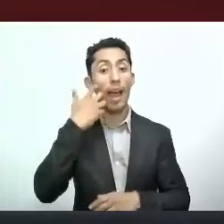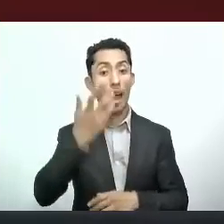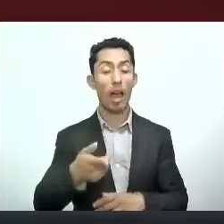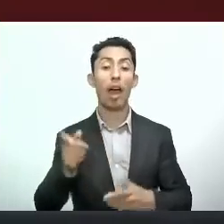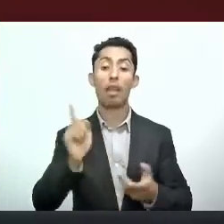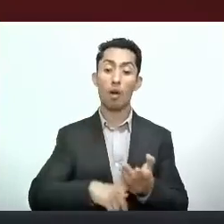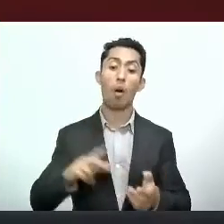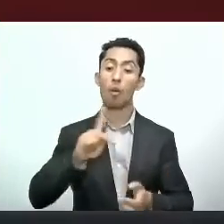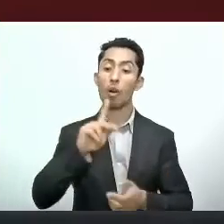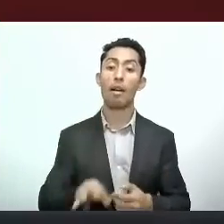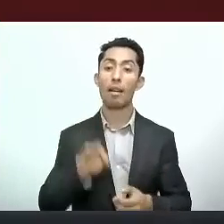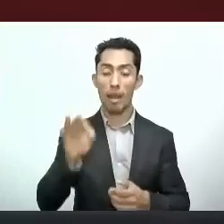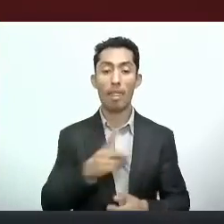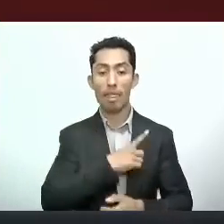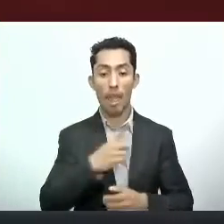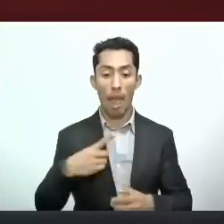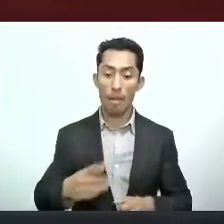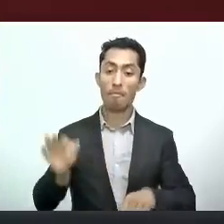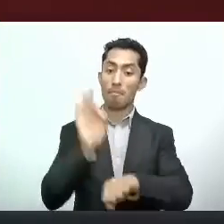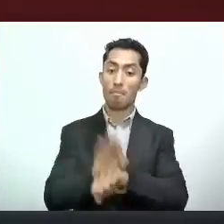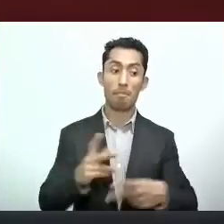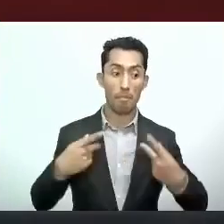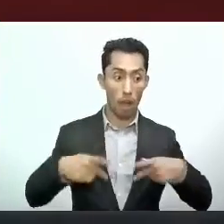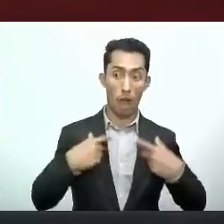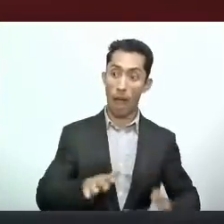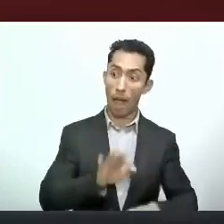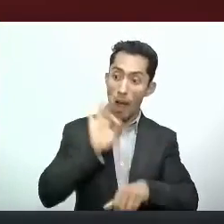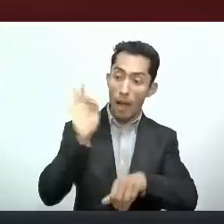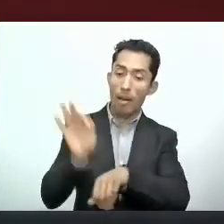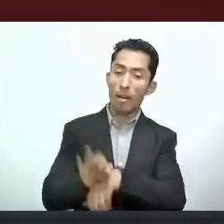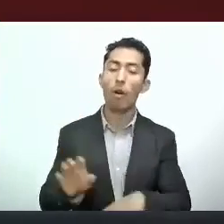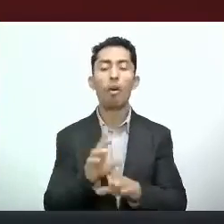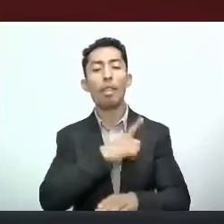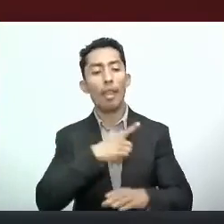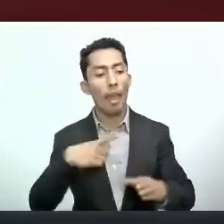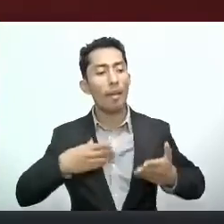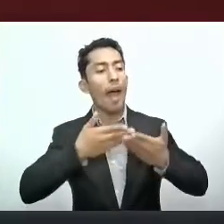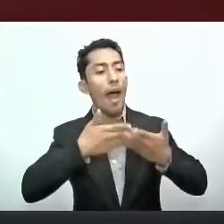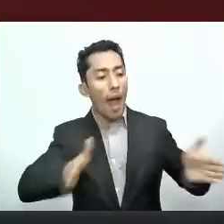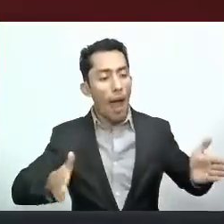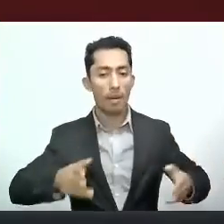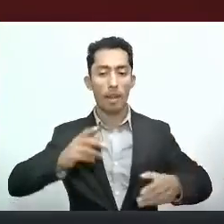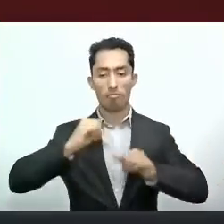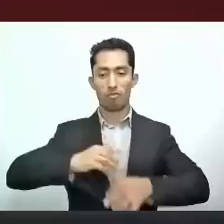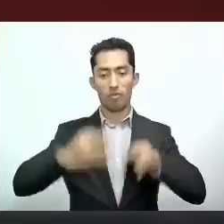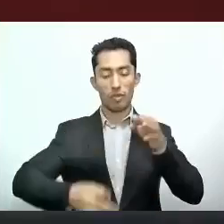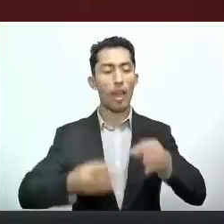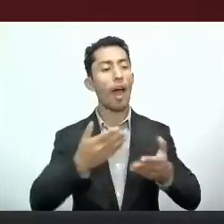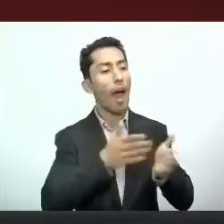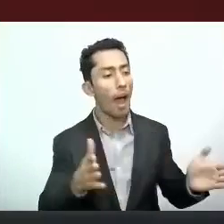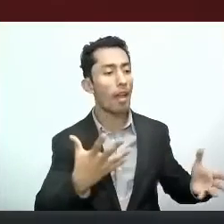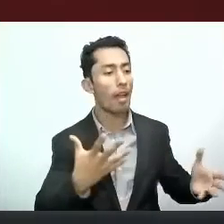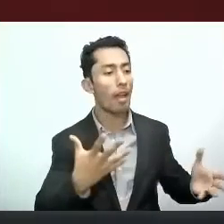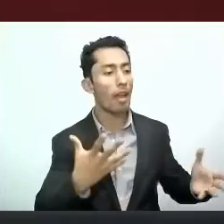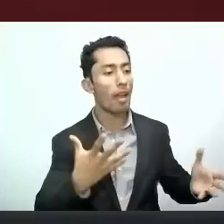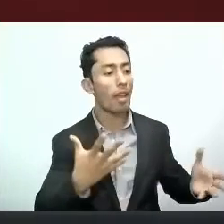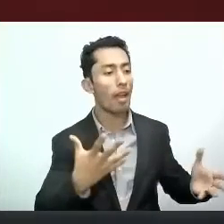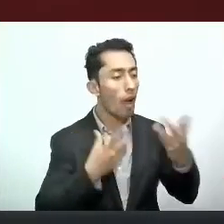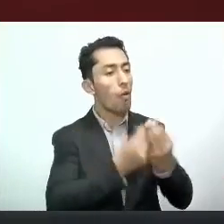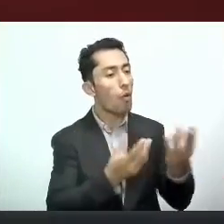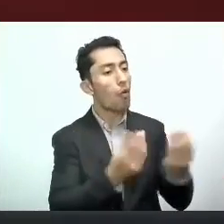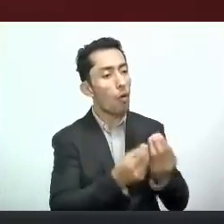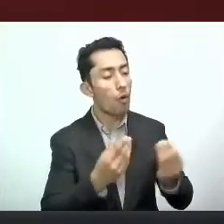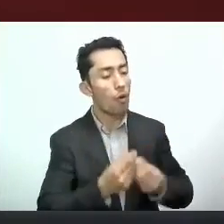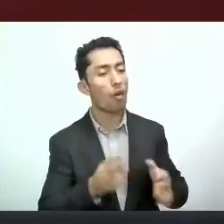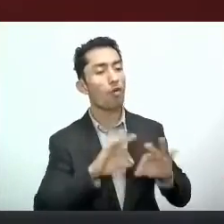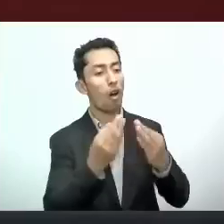sea defendido por la ciudadanía, tenemos que abrirnos, dialogar, incluir y caminar hacia modelos de justicia abierta para